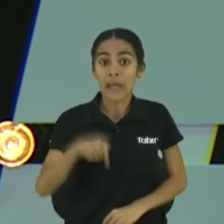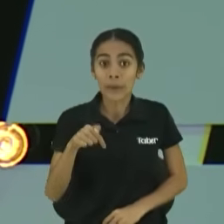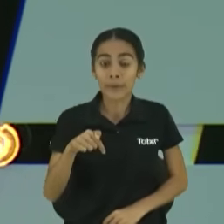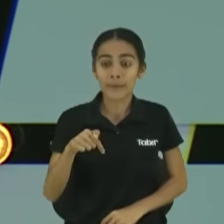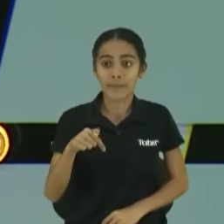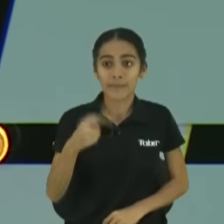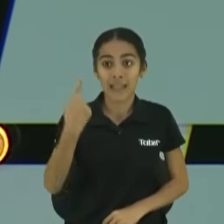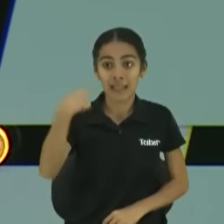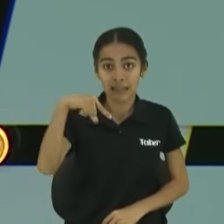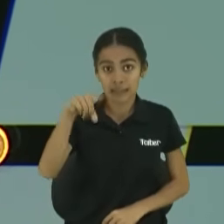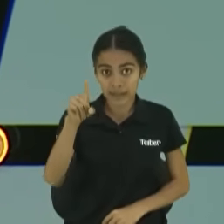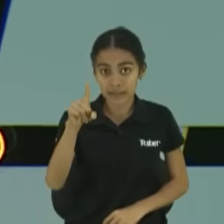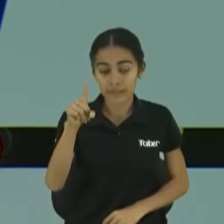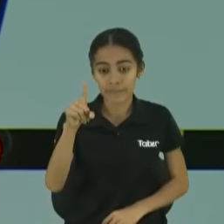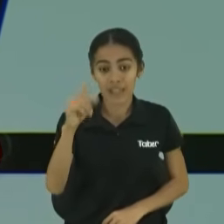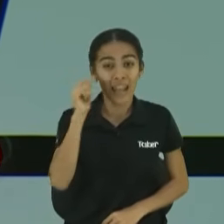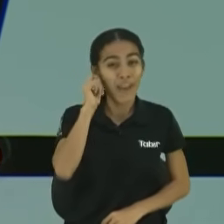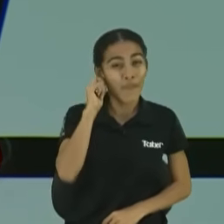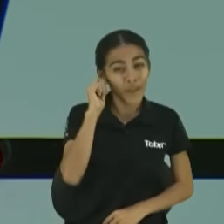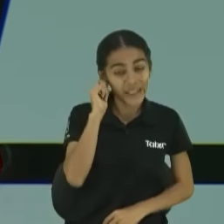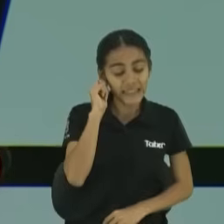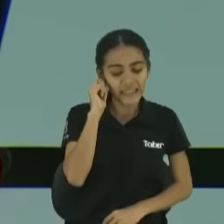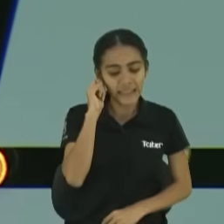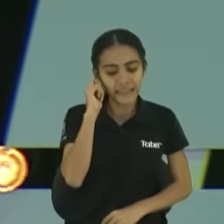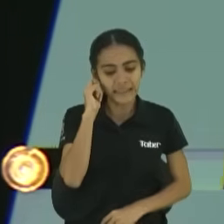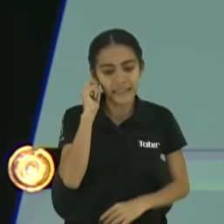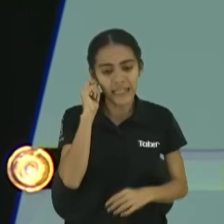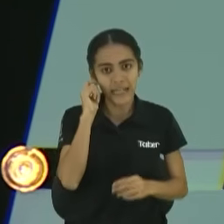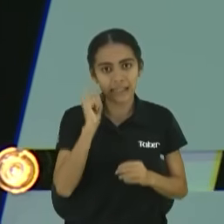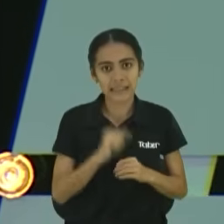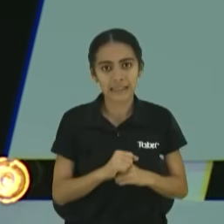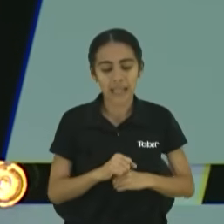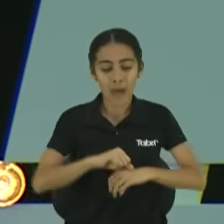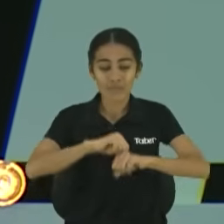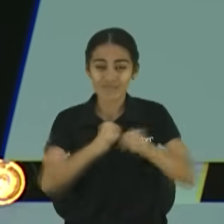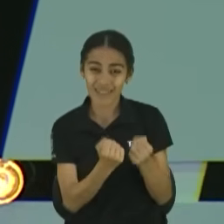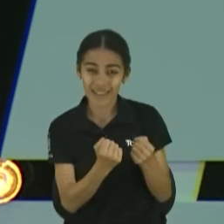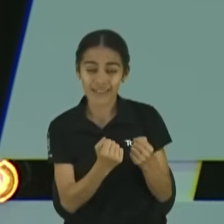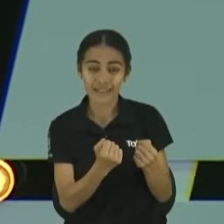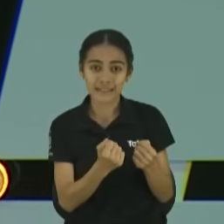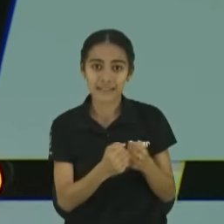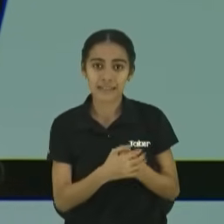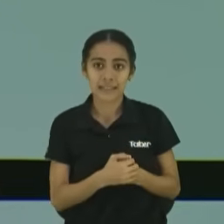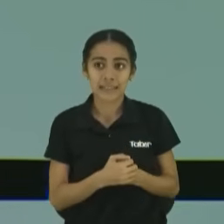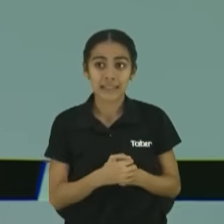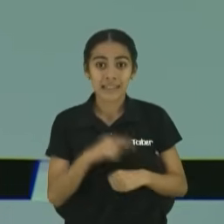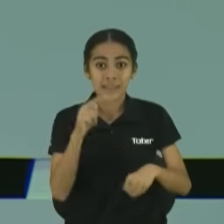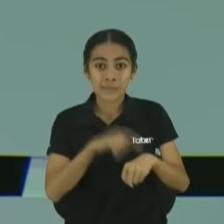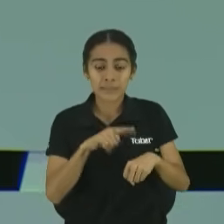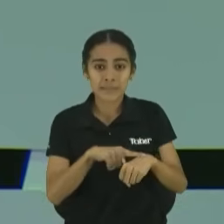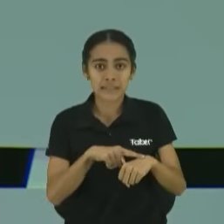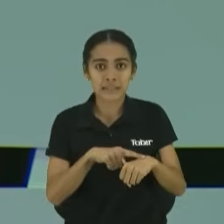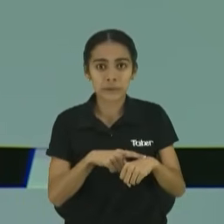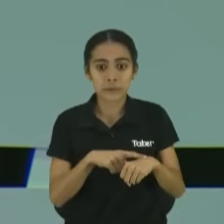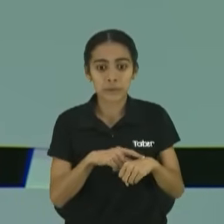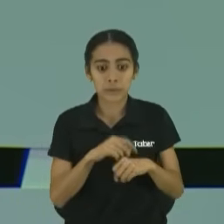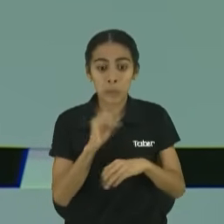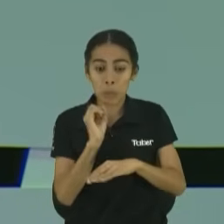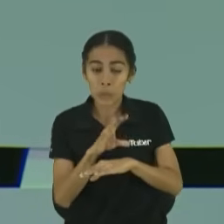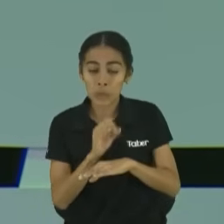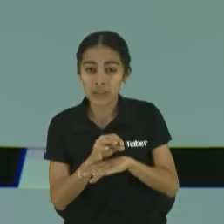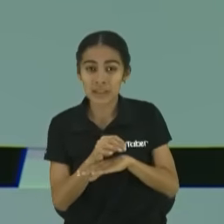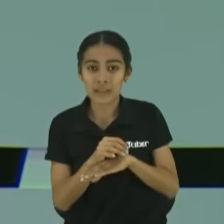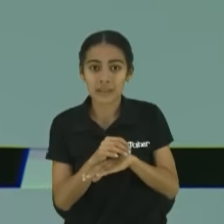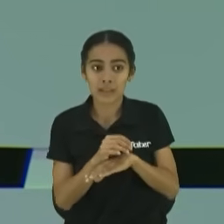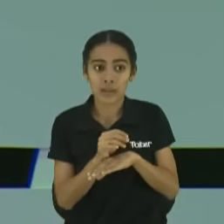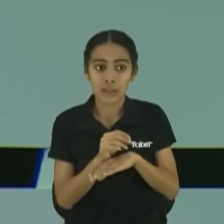su abuelita tuvo un accidente. Sufrió una quebradura. Y en ese momento se acercó un pastor consejero y le dijo al pastor, mira, quiero